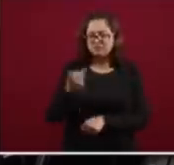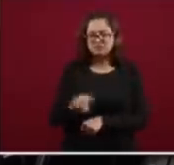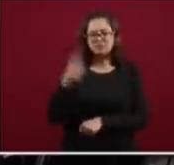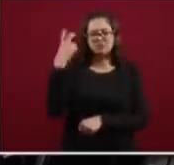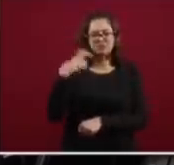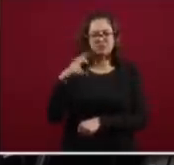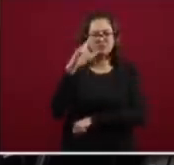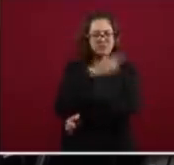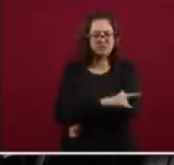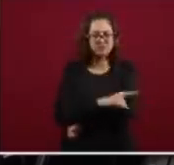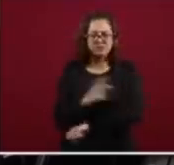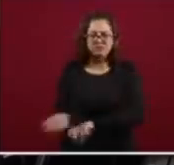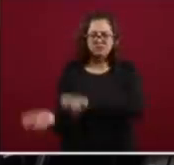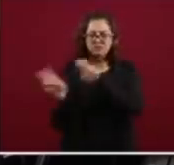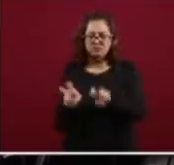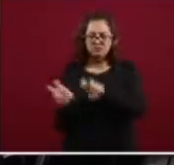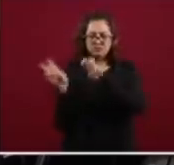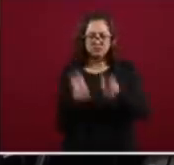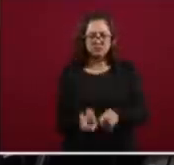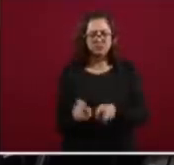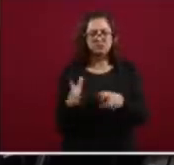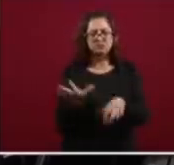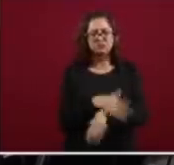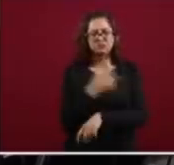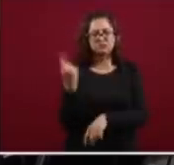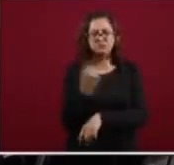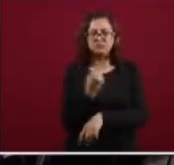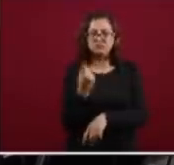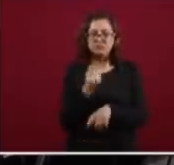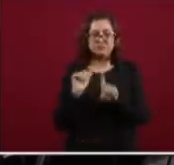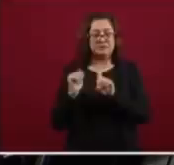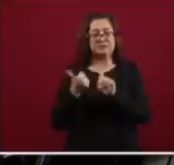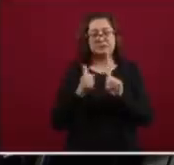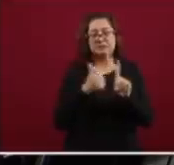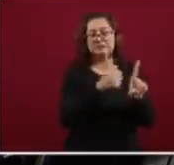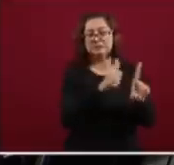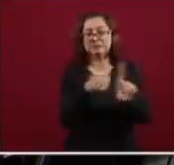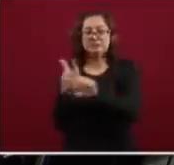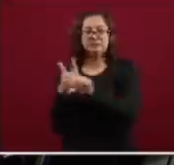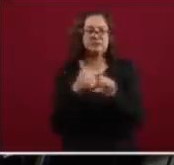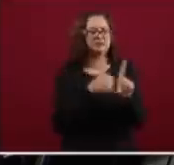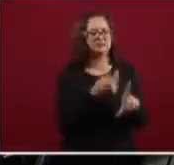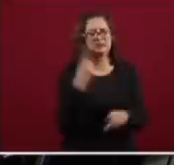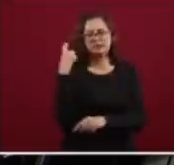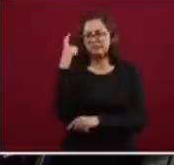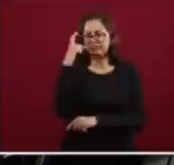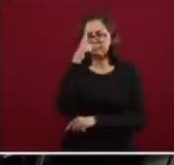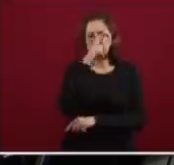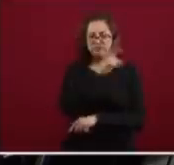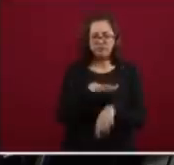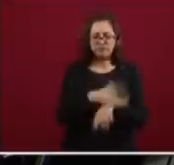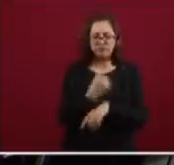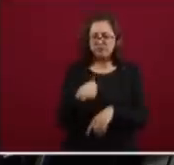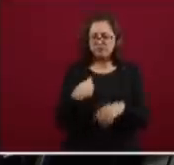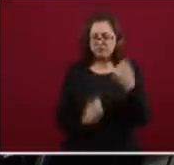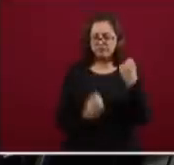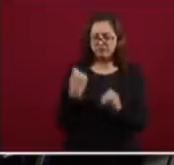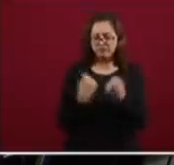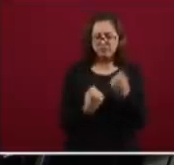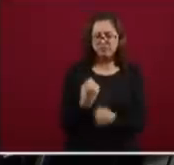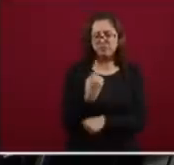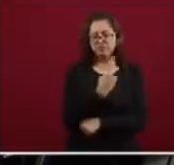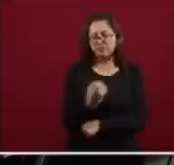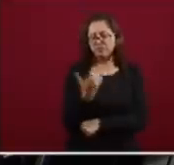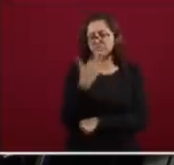movernos porque como usted sabe seguirlo en las giras es sumamente complicado porque uno maneja 110 100